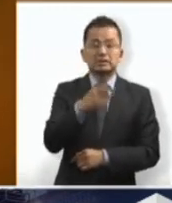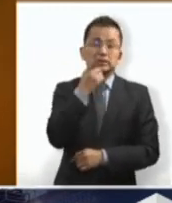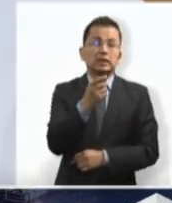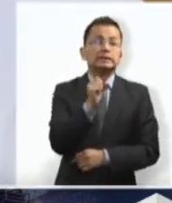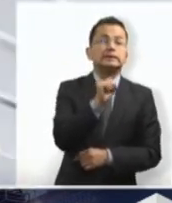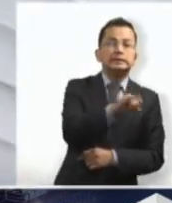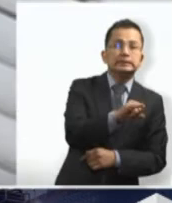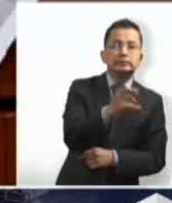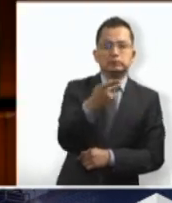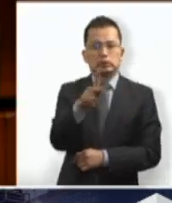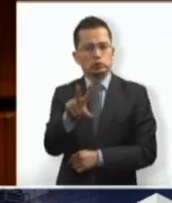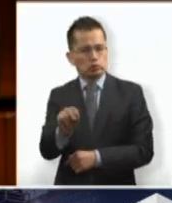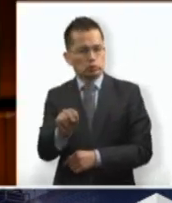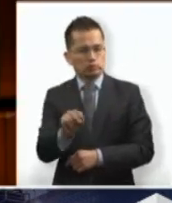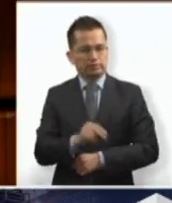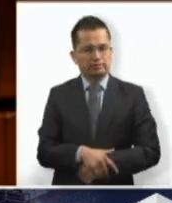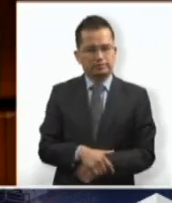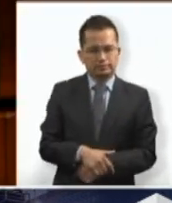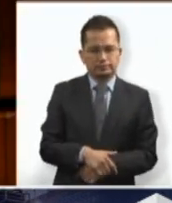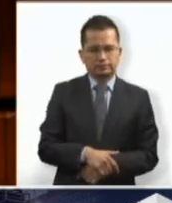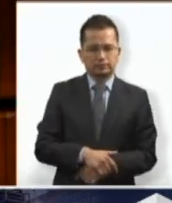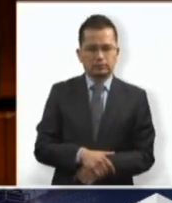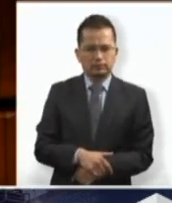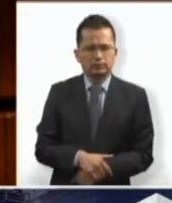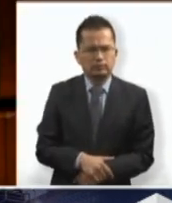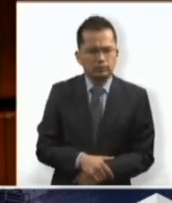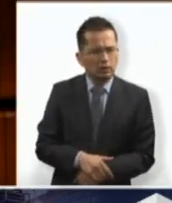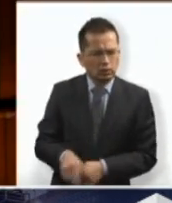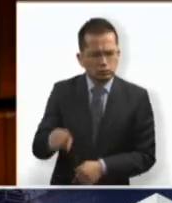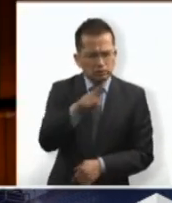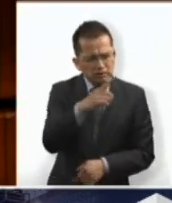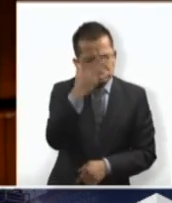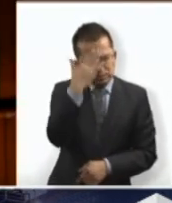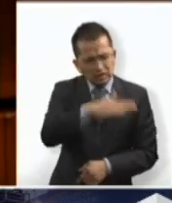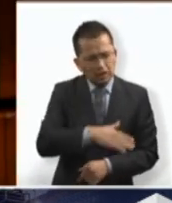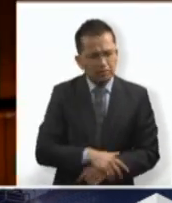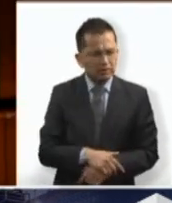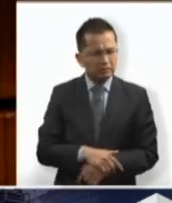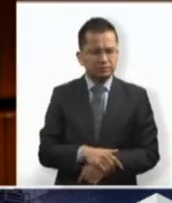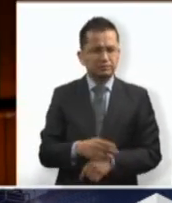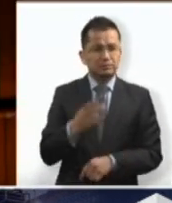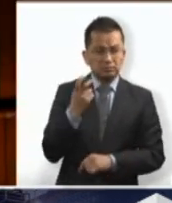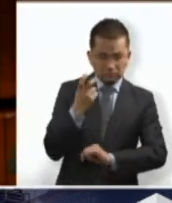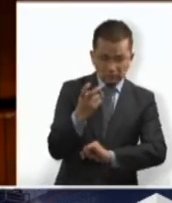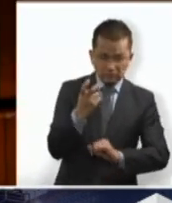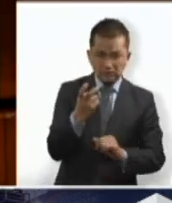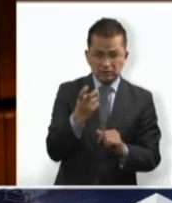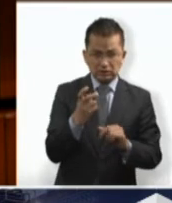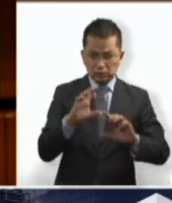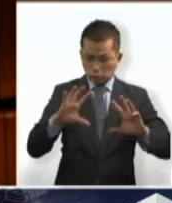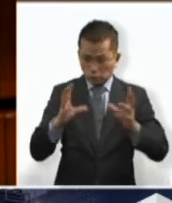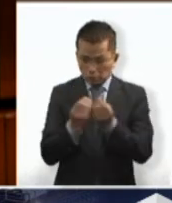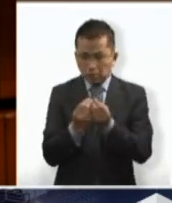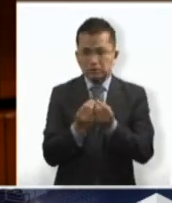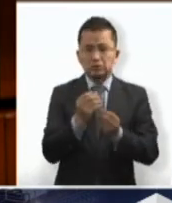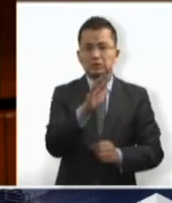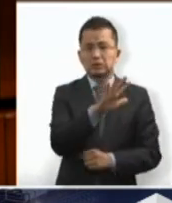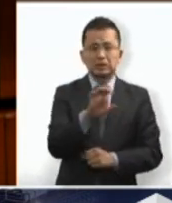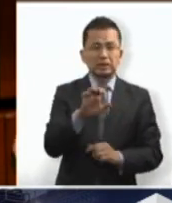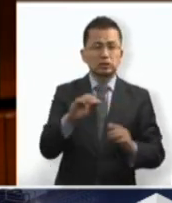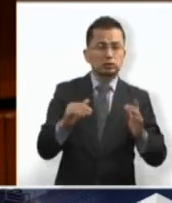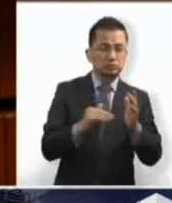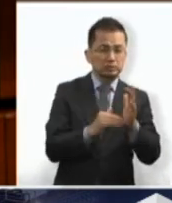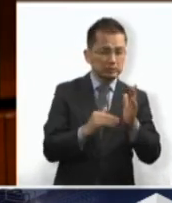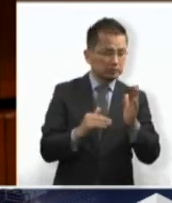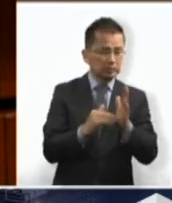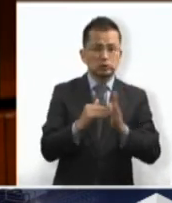no. ¿Saben cuánto vale esta insignificante cantidad de 500,000